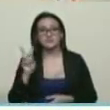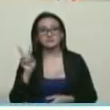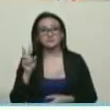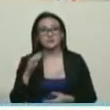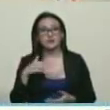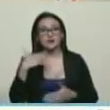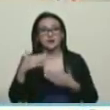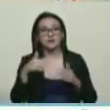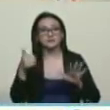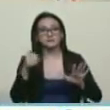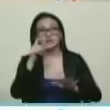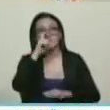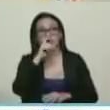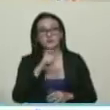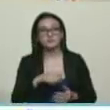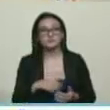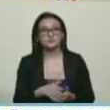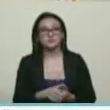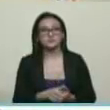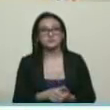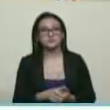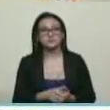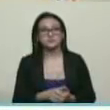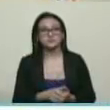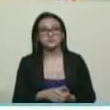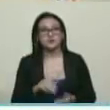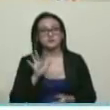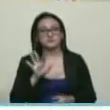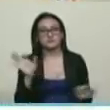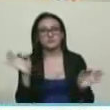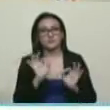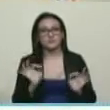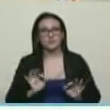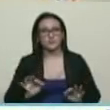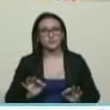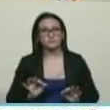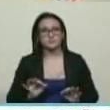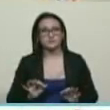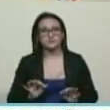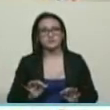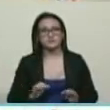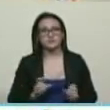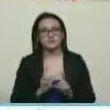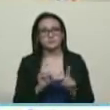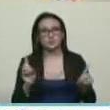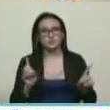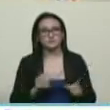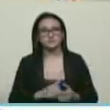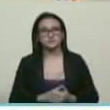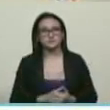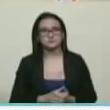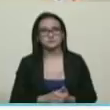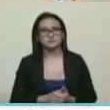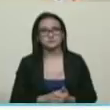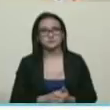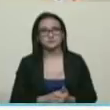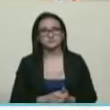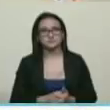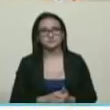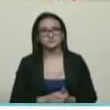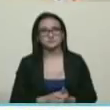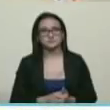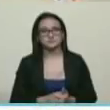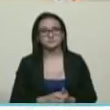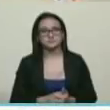seis. Esa es la naturalidad y la cotidianidad de esta democracia, que constantemente estamos